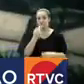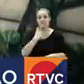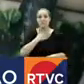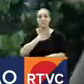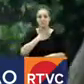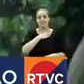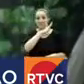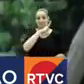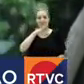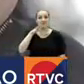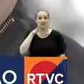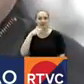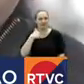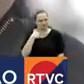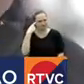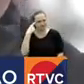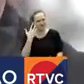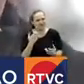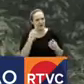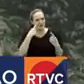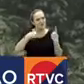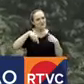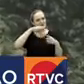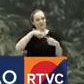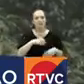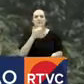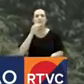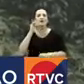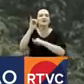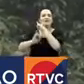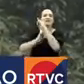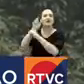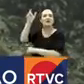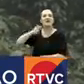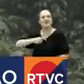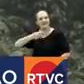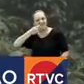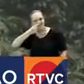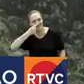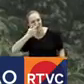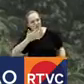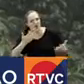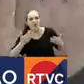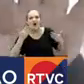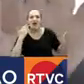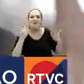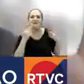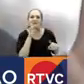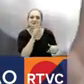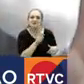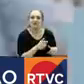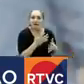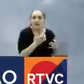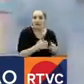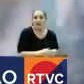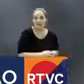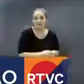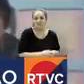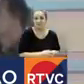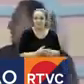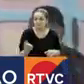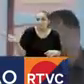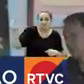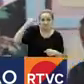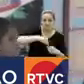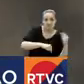quiero ponerla turística. ¿Qué quiere un extranjero? Quiere conocer el campesino como tal. ¿Qué pasó aquí? Entonces hemos tenido